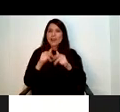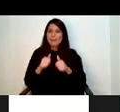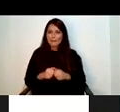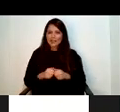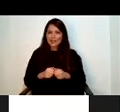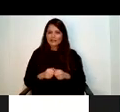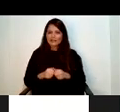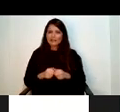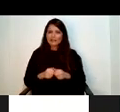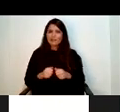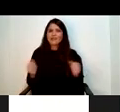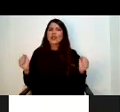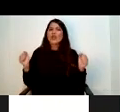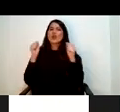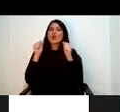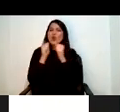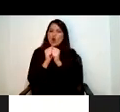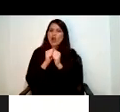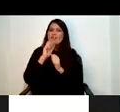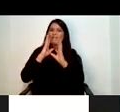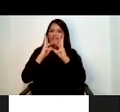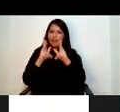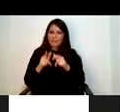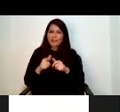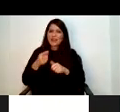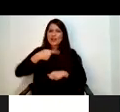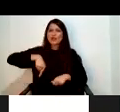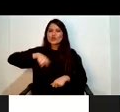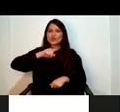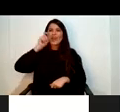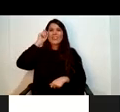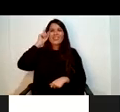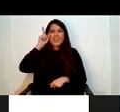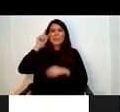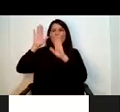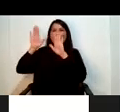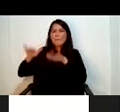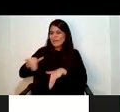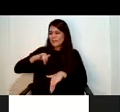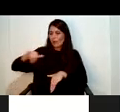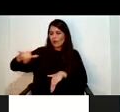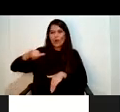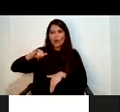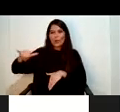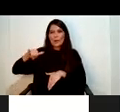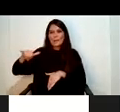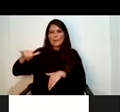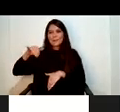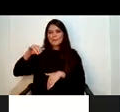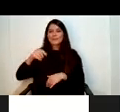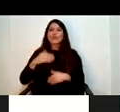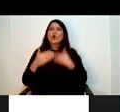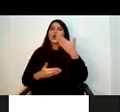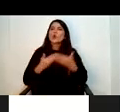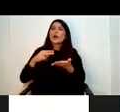que con la familia nosotros entendamos lo mismo por conducta problemática. ¿Y por qué es